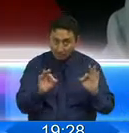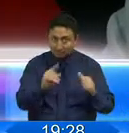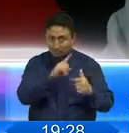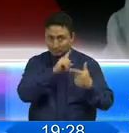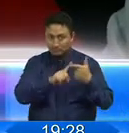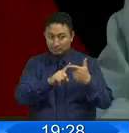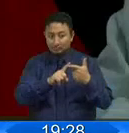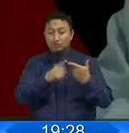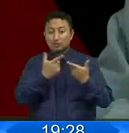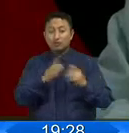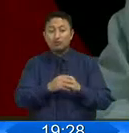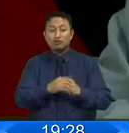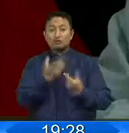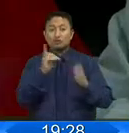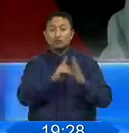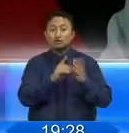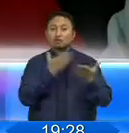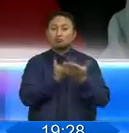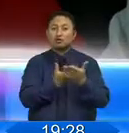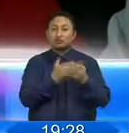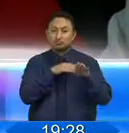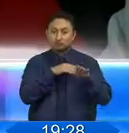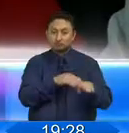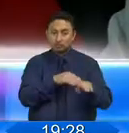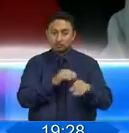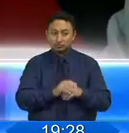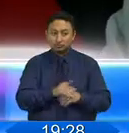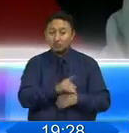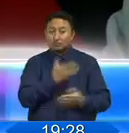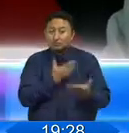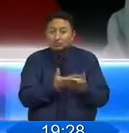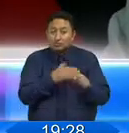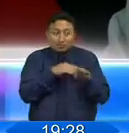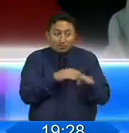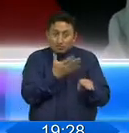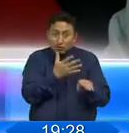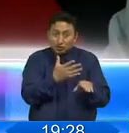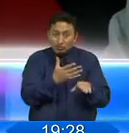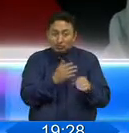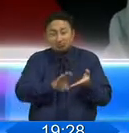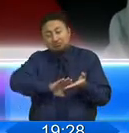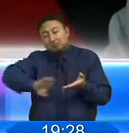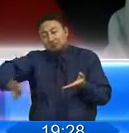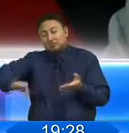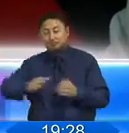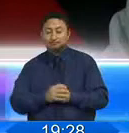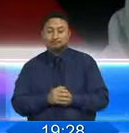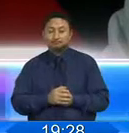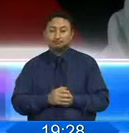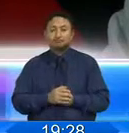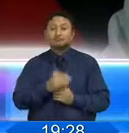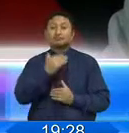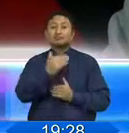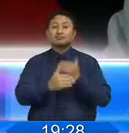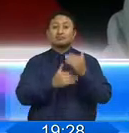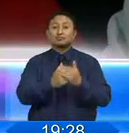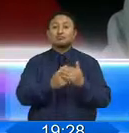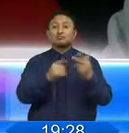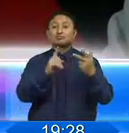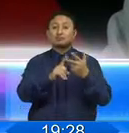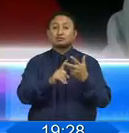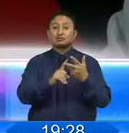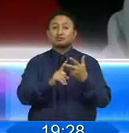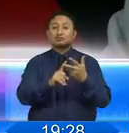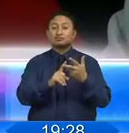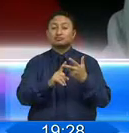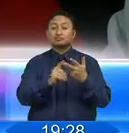las impugnaciones sean fundadas, porque si no son fundadas, se tendrán que ser rechazadas. Y luego, el